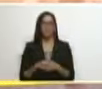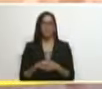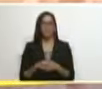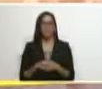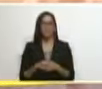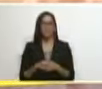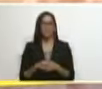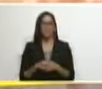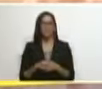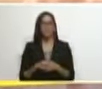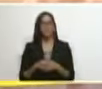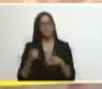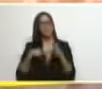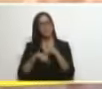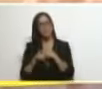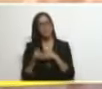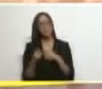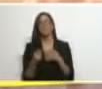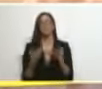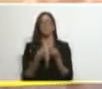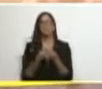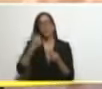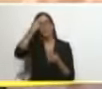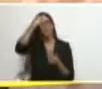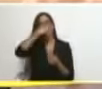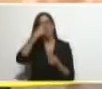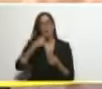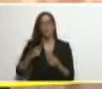y que anda al lado del pueblo,